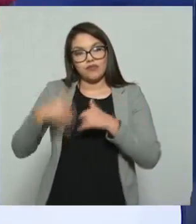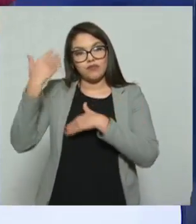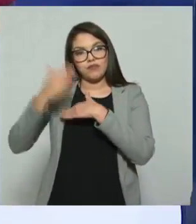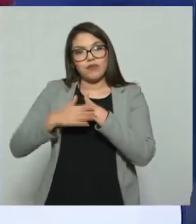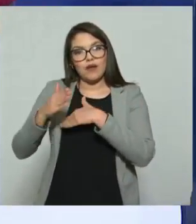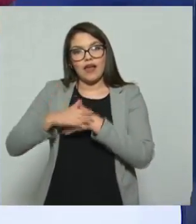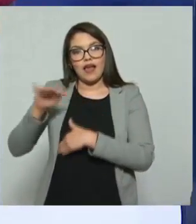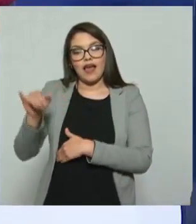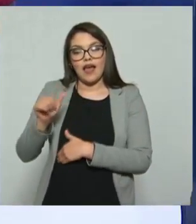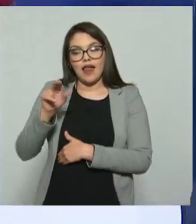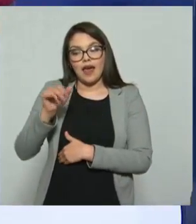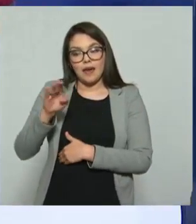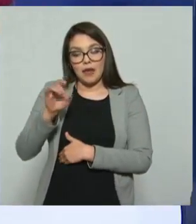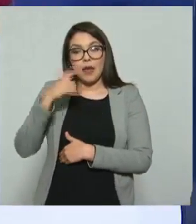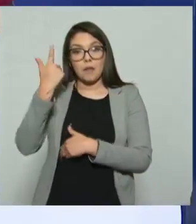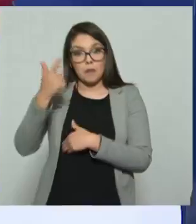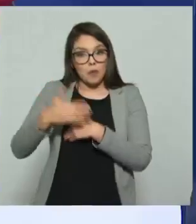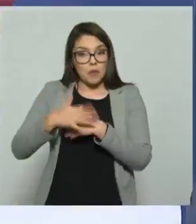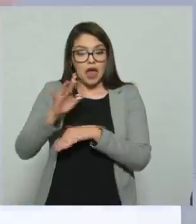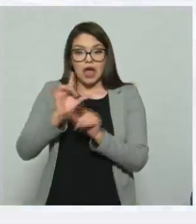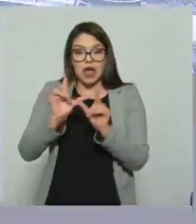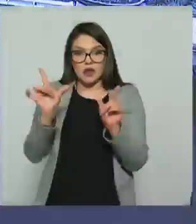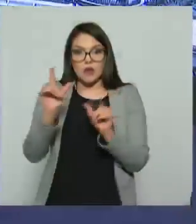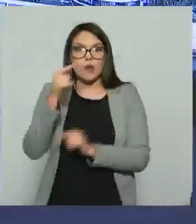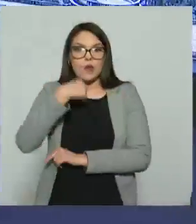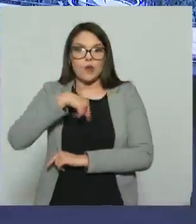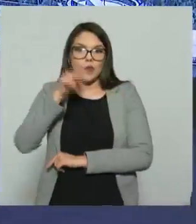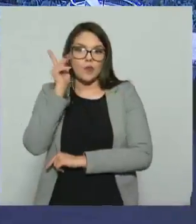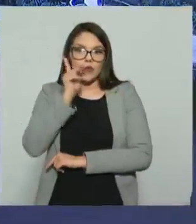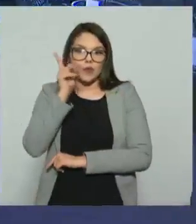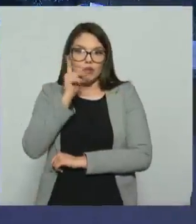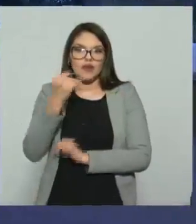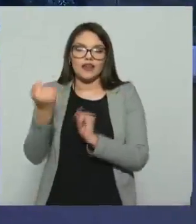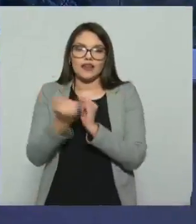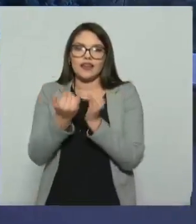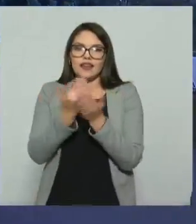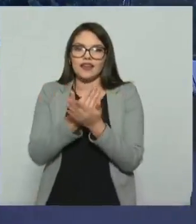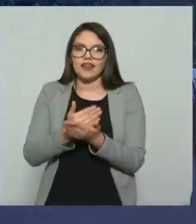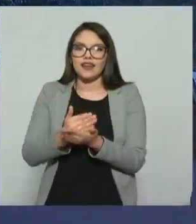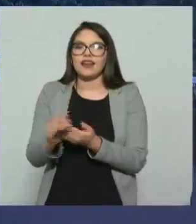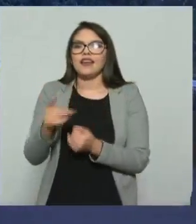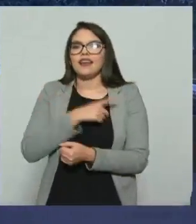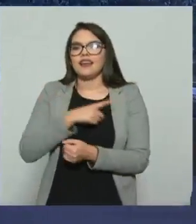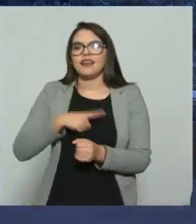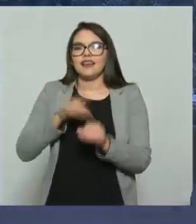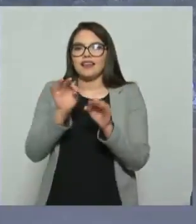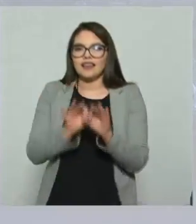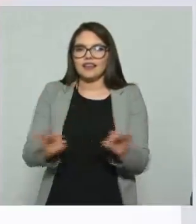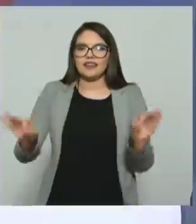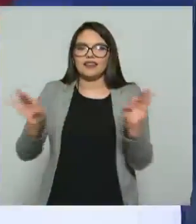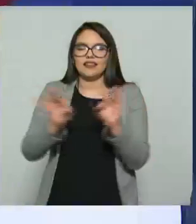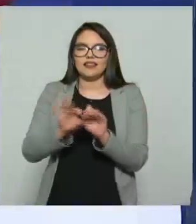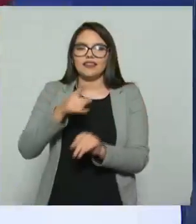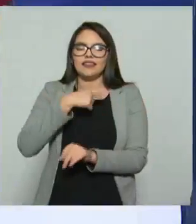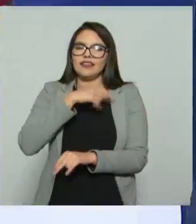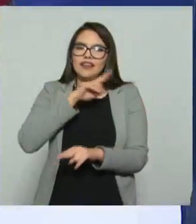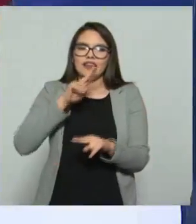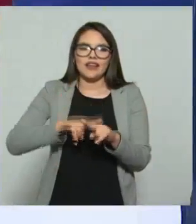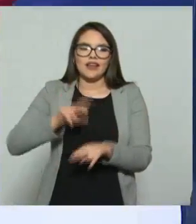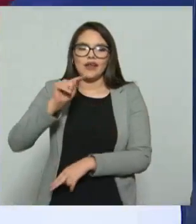supuesto que lo vamos a tomar. Y además, mira qué importante todo esto es parte de la naturaleza, tomillo, lo que